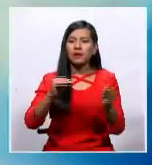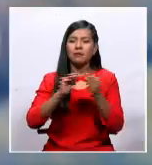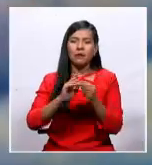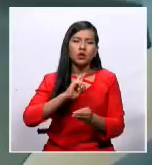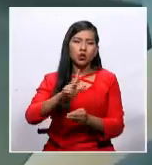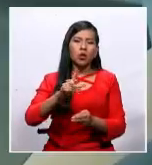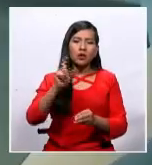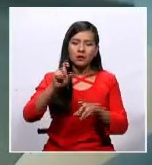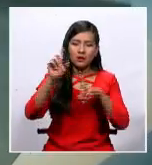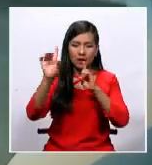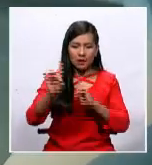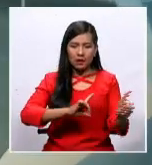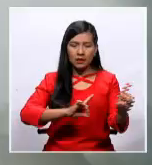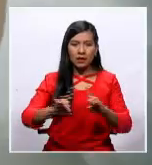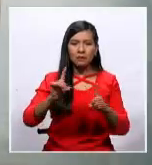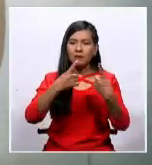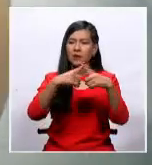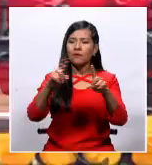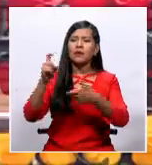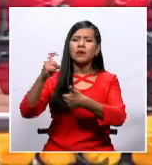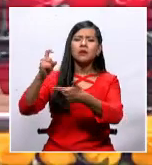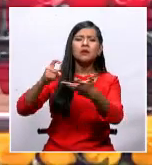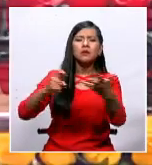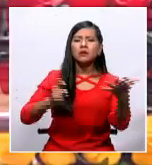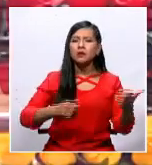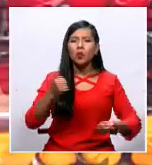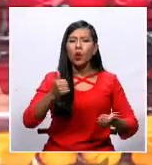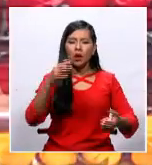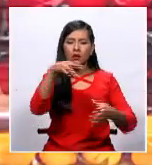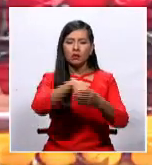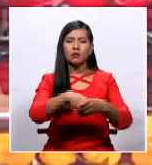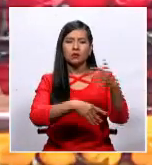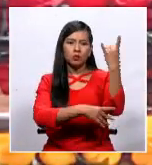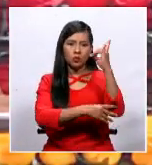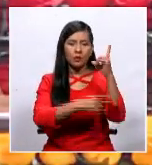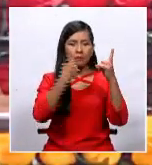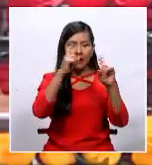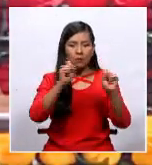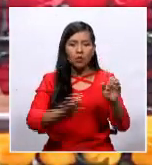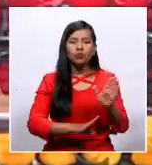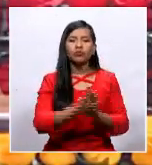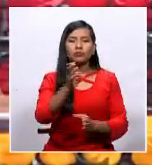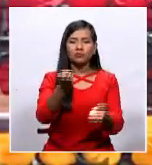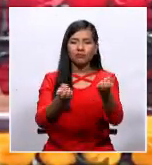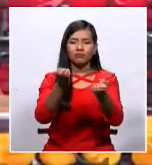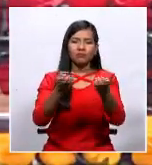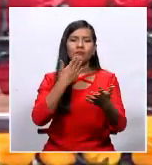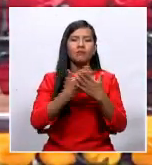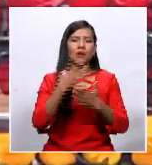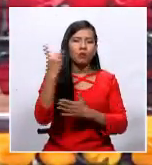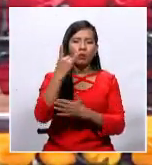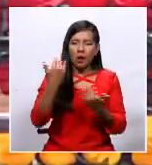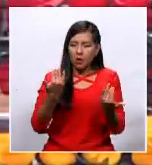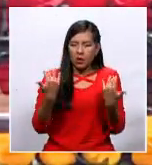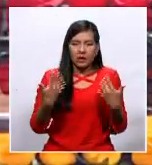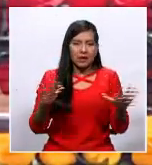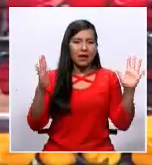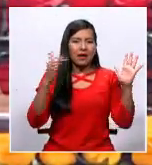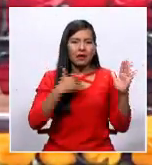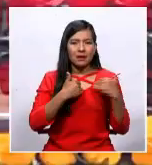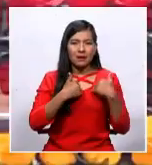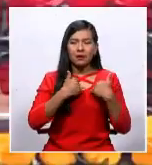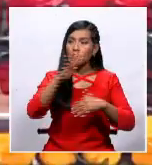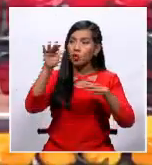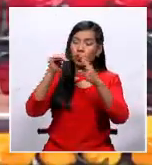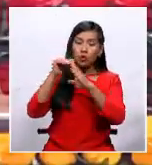de dinamizador de la demanda interna, propiciando la estabilidad económica que gozamos ahora y que es motivo de admiración